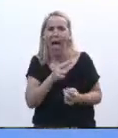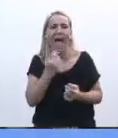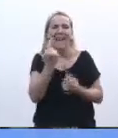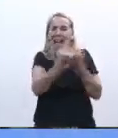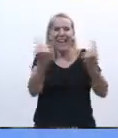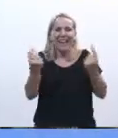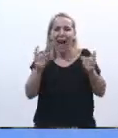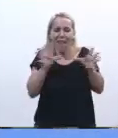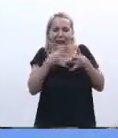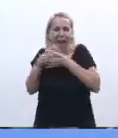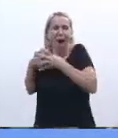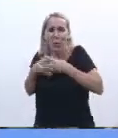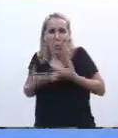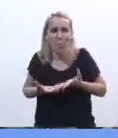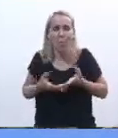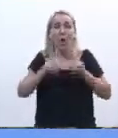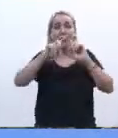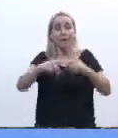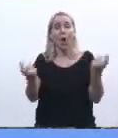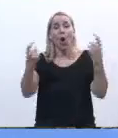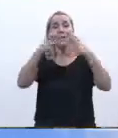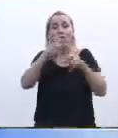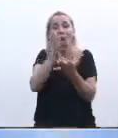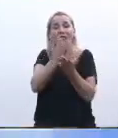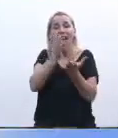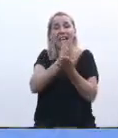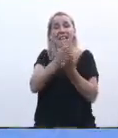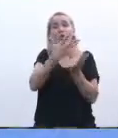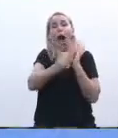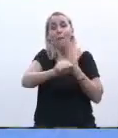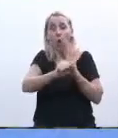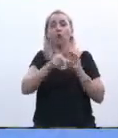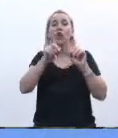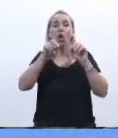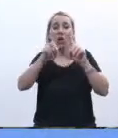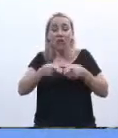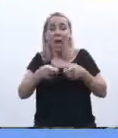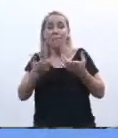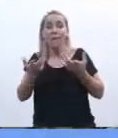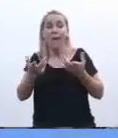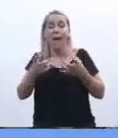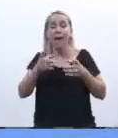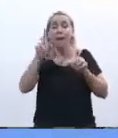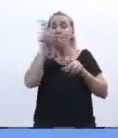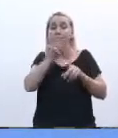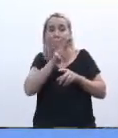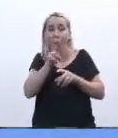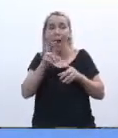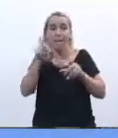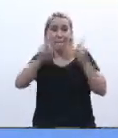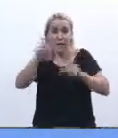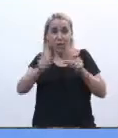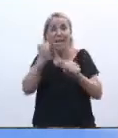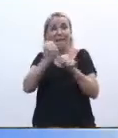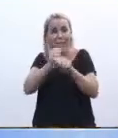de las colectivas, de la Comisión de Derecho al Aborto, de la gente de la campaña.